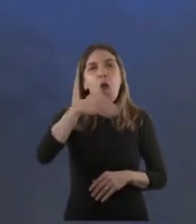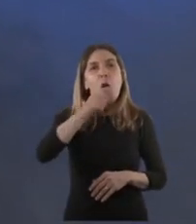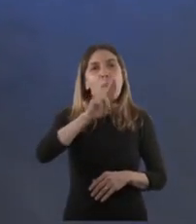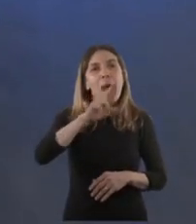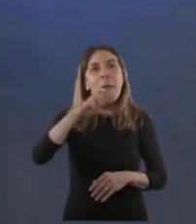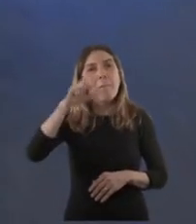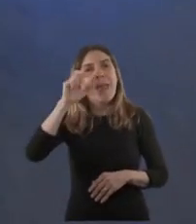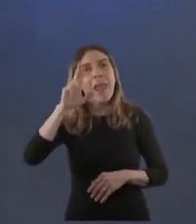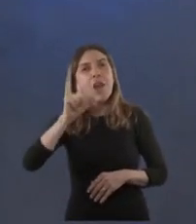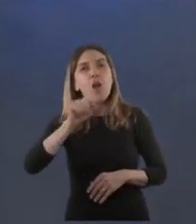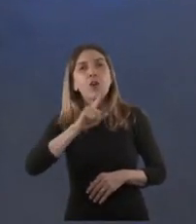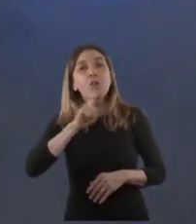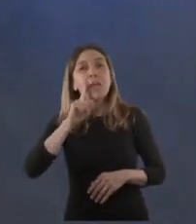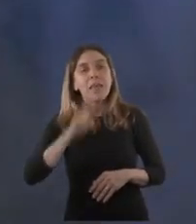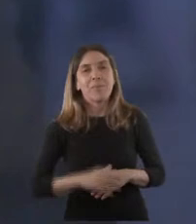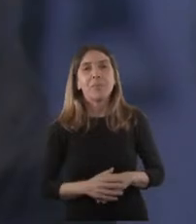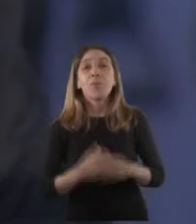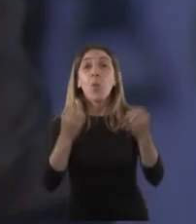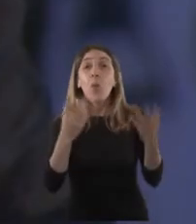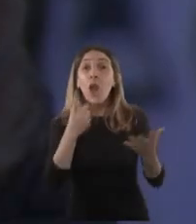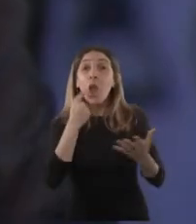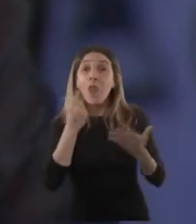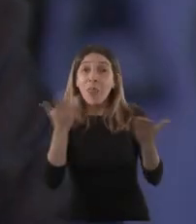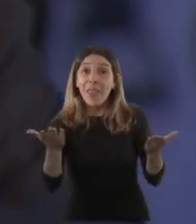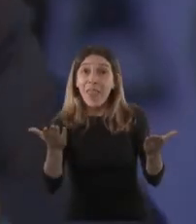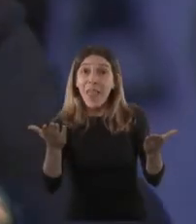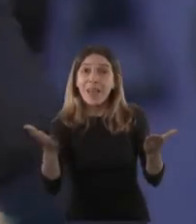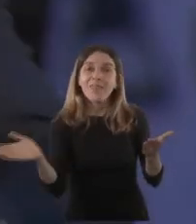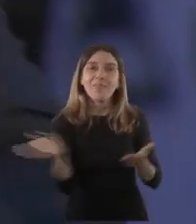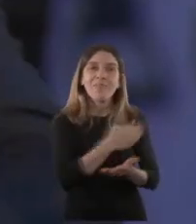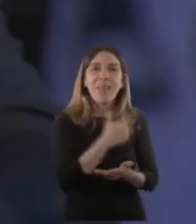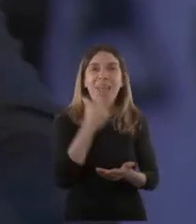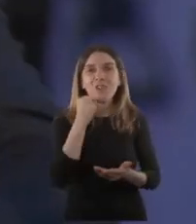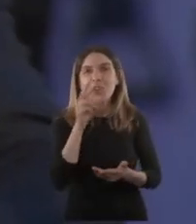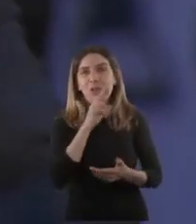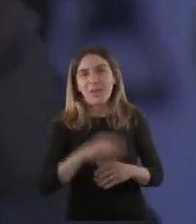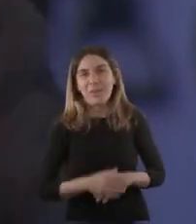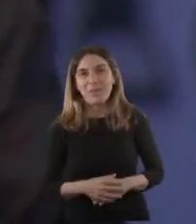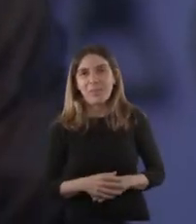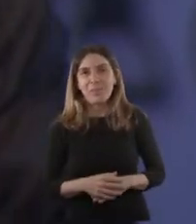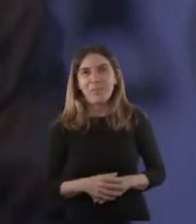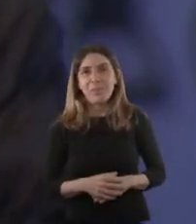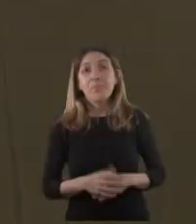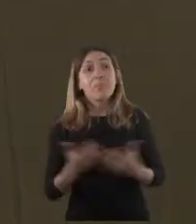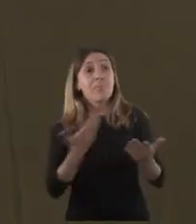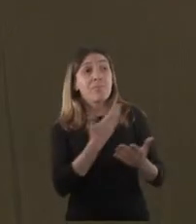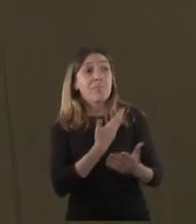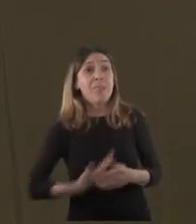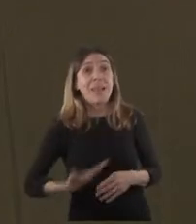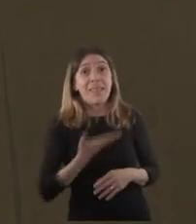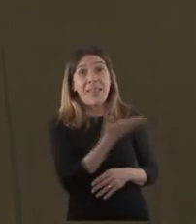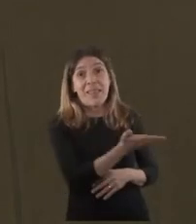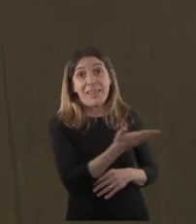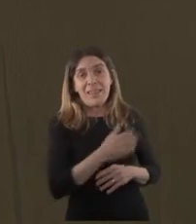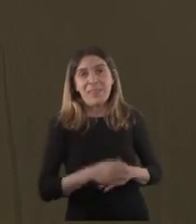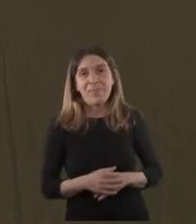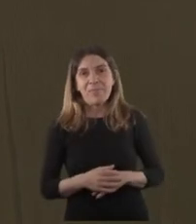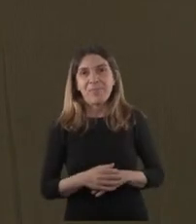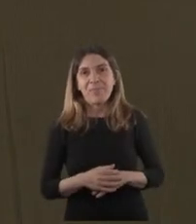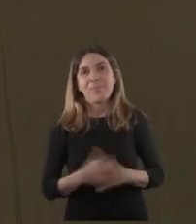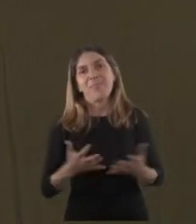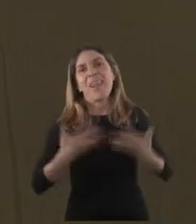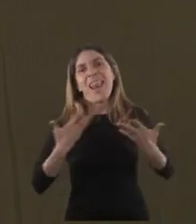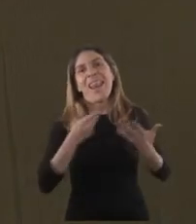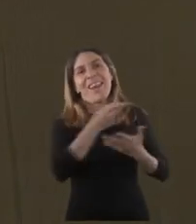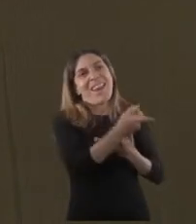Perotti. Muy buenos días a todas, a todos. Señor presidente, una alegría